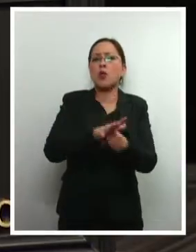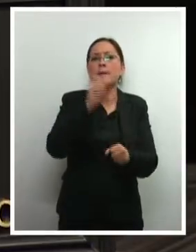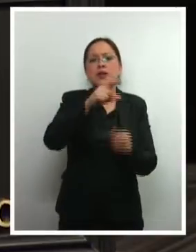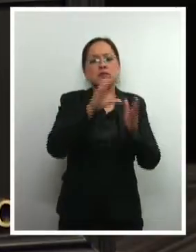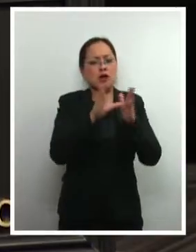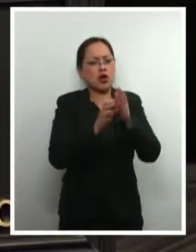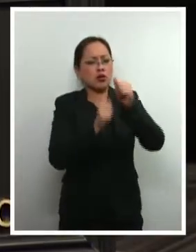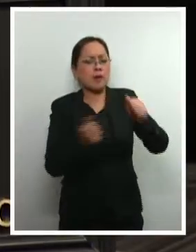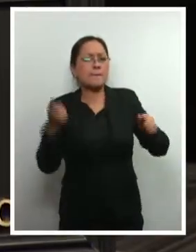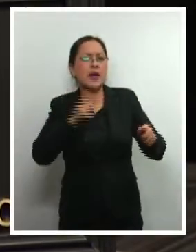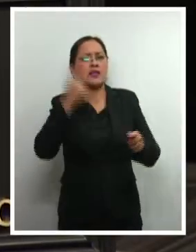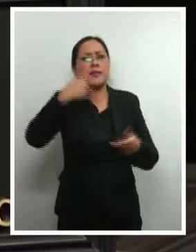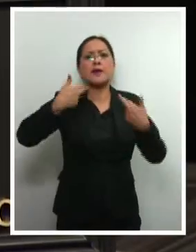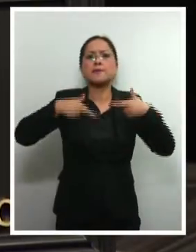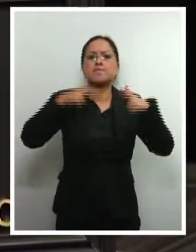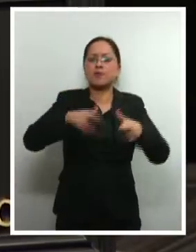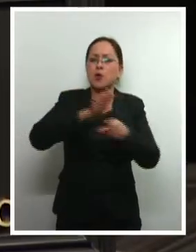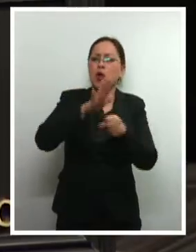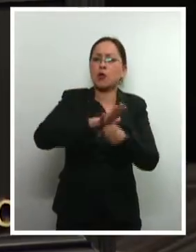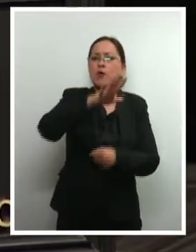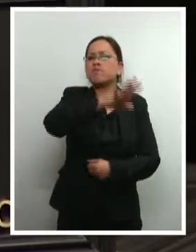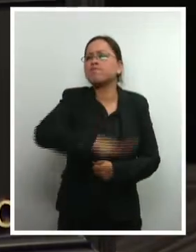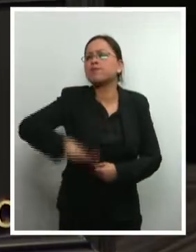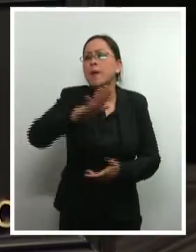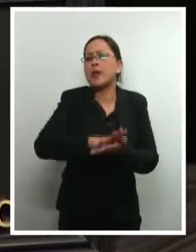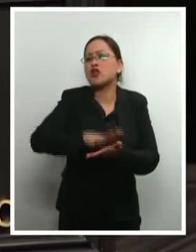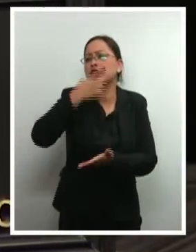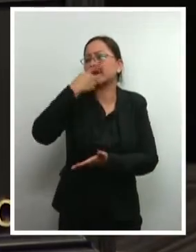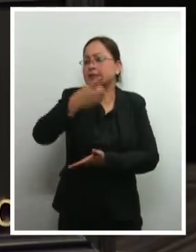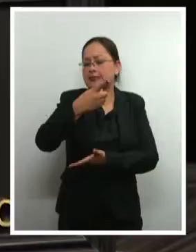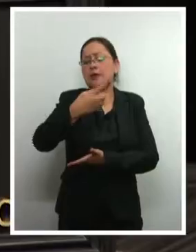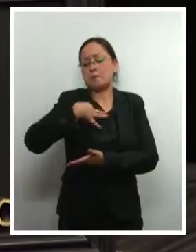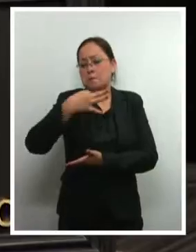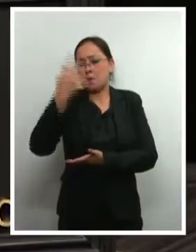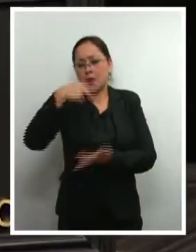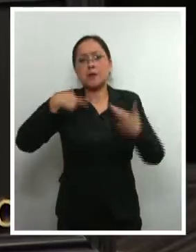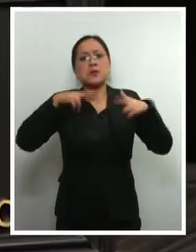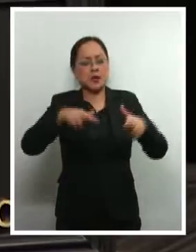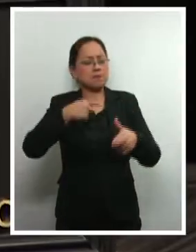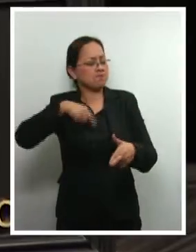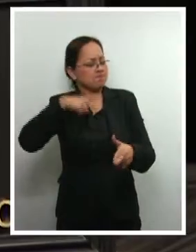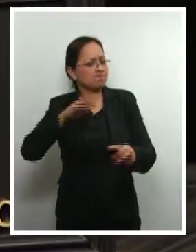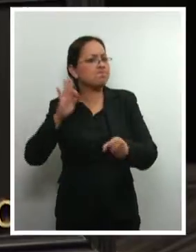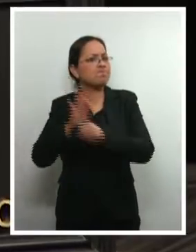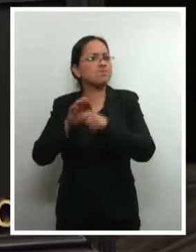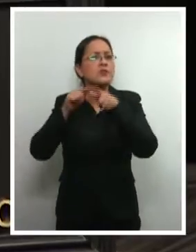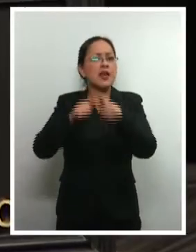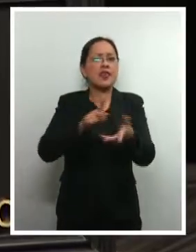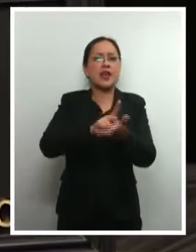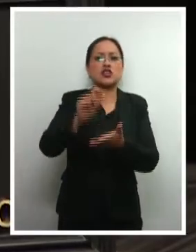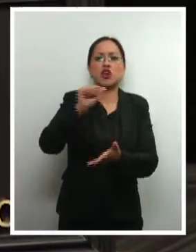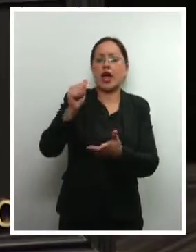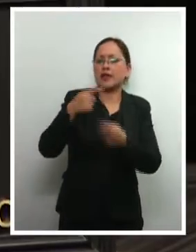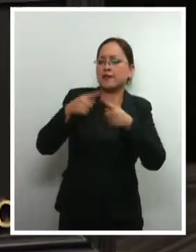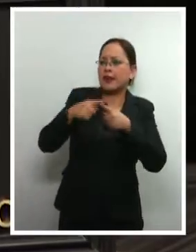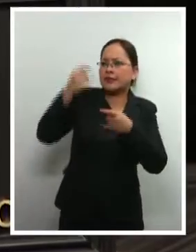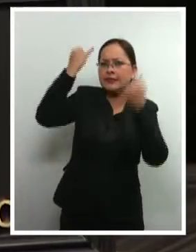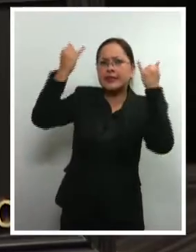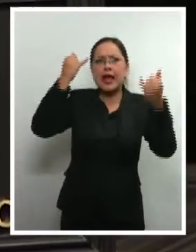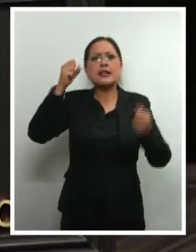democrático de representar los intereses mayoritarios de esta ciudad. El derecho al disenso